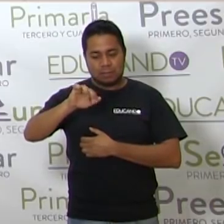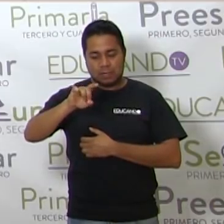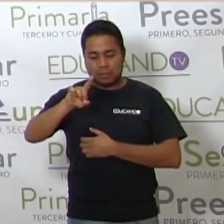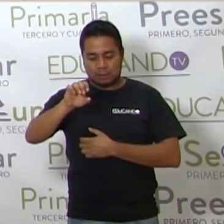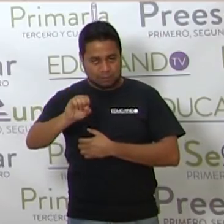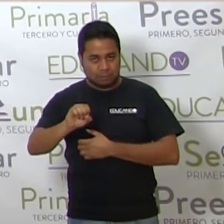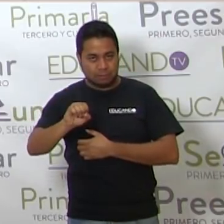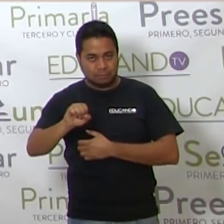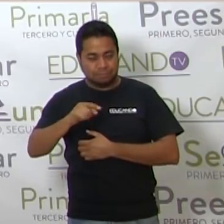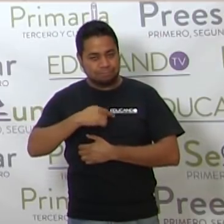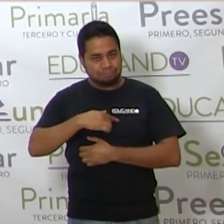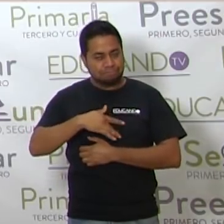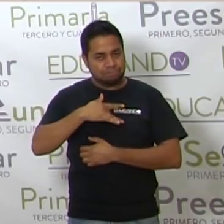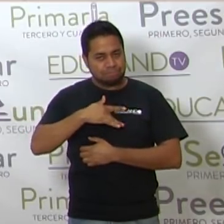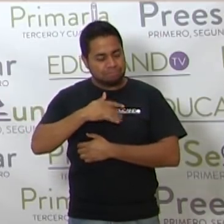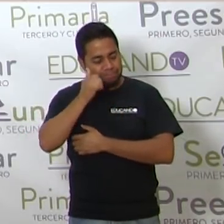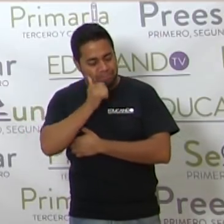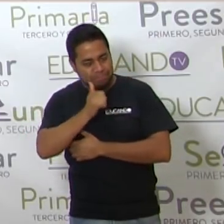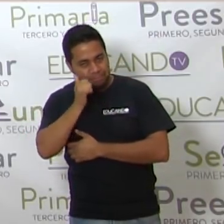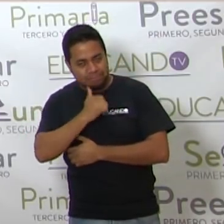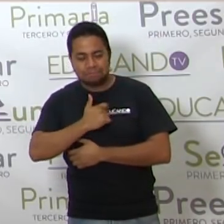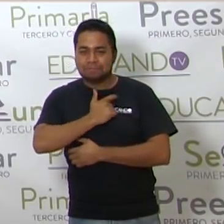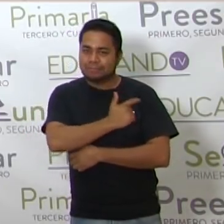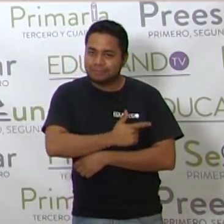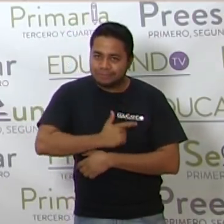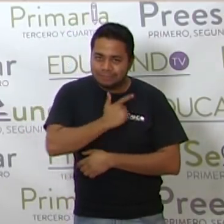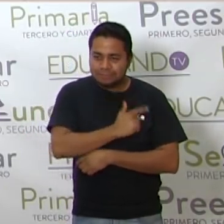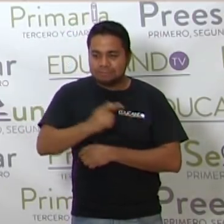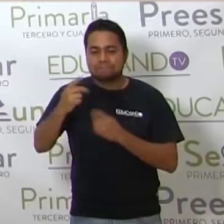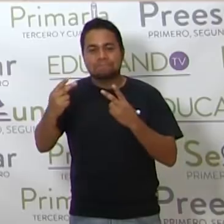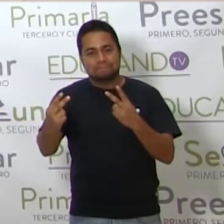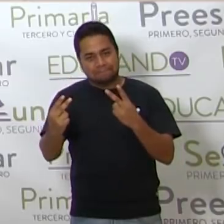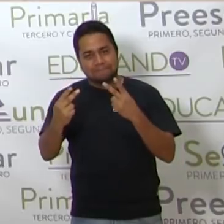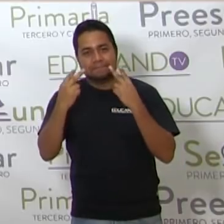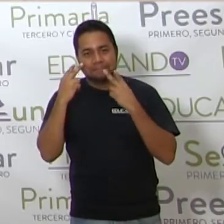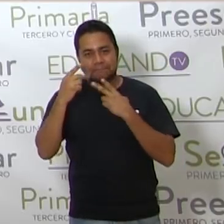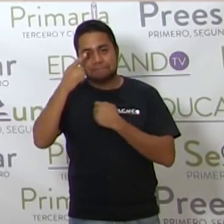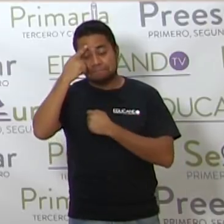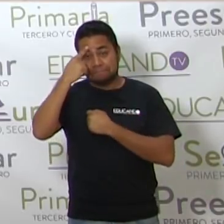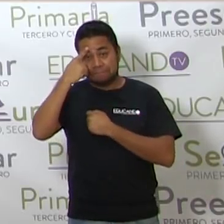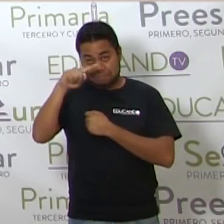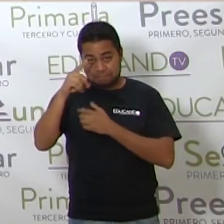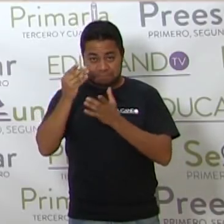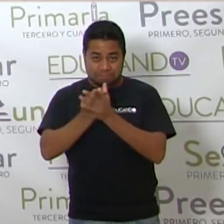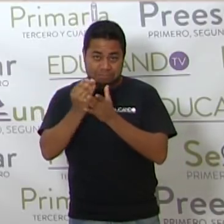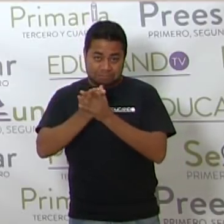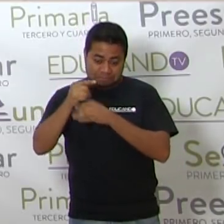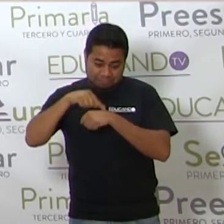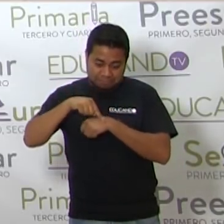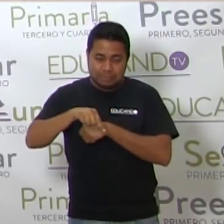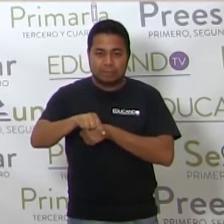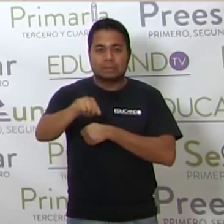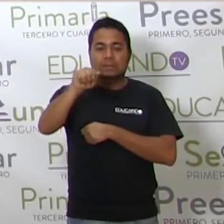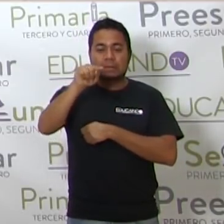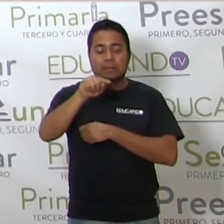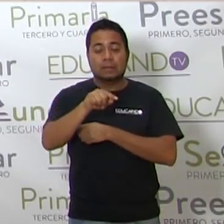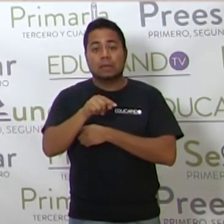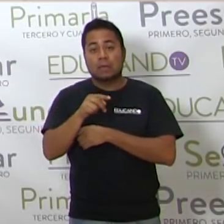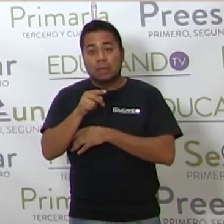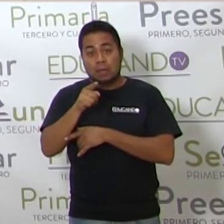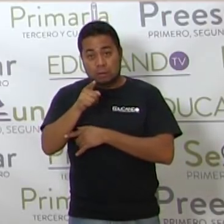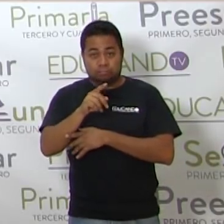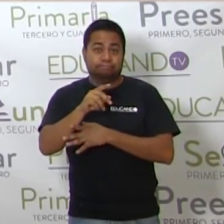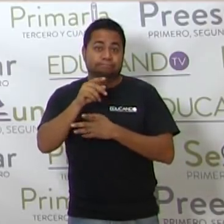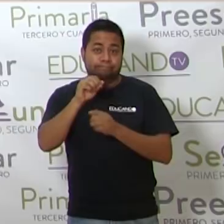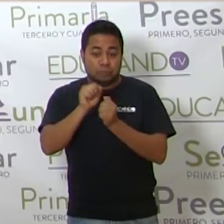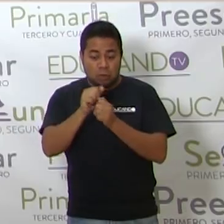Armando Mendoza y como siempre es un gusto enorme el que nos sigas acompañando a lo largo de todas estas transmisiones. Te invito